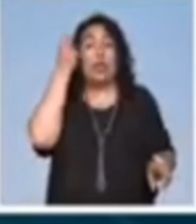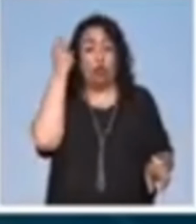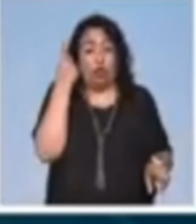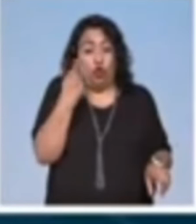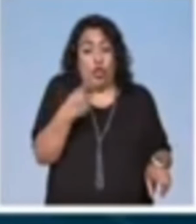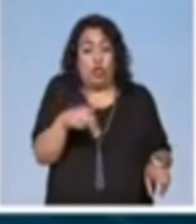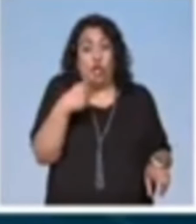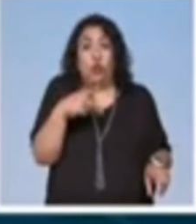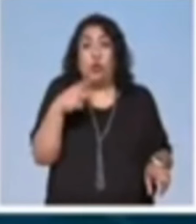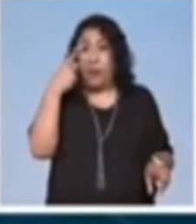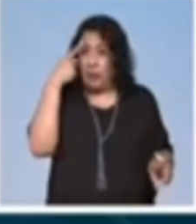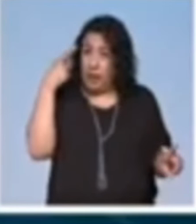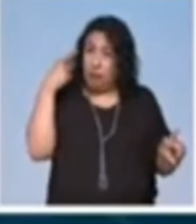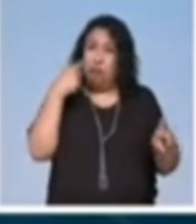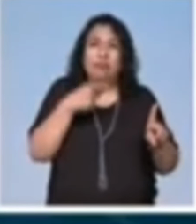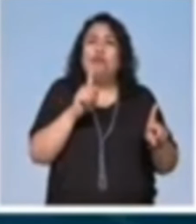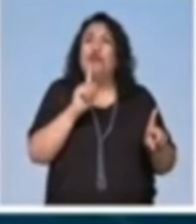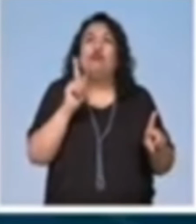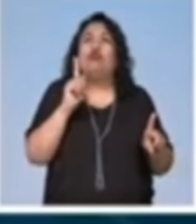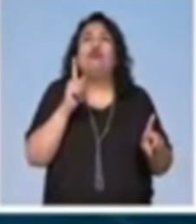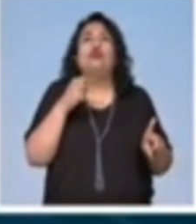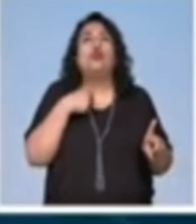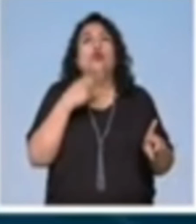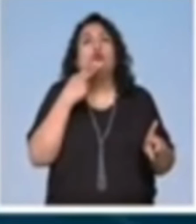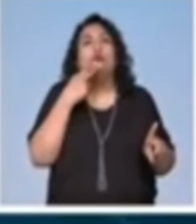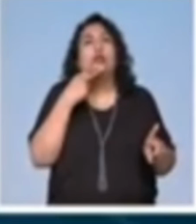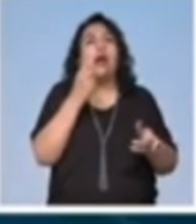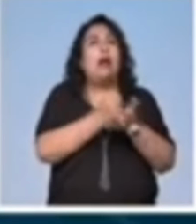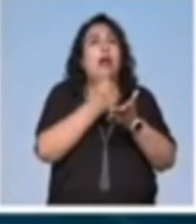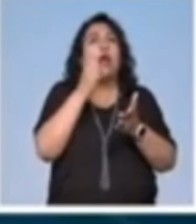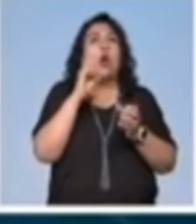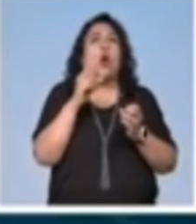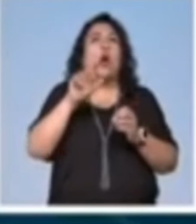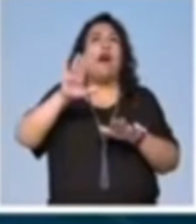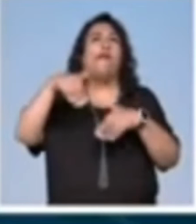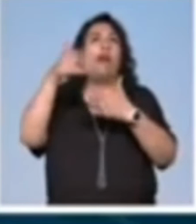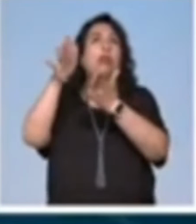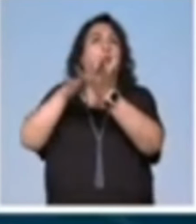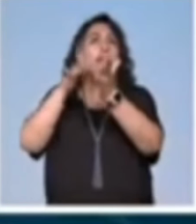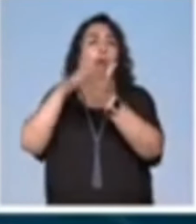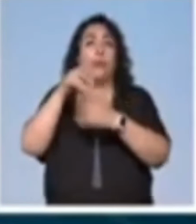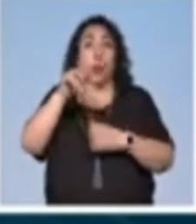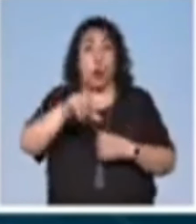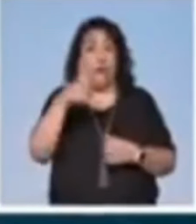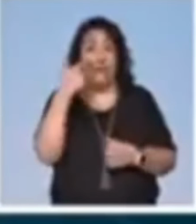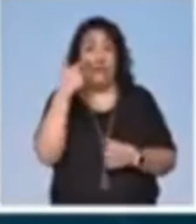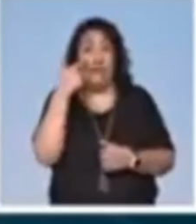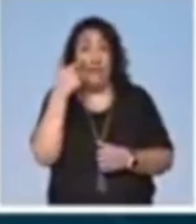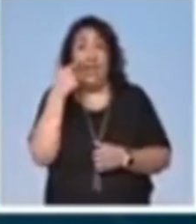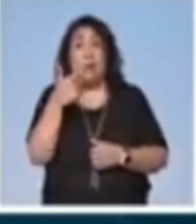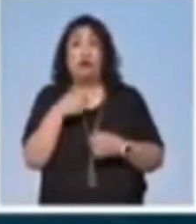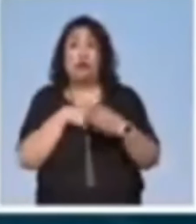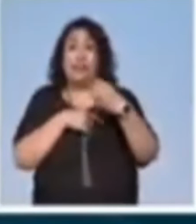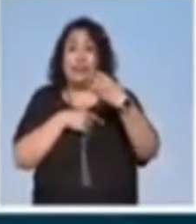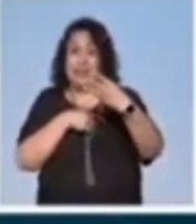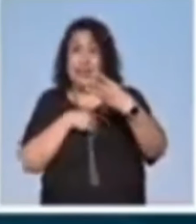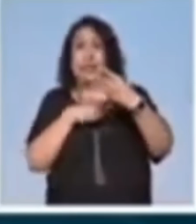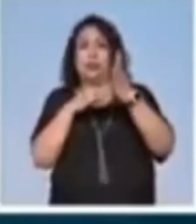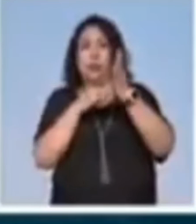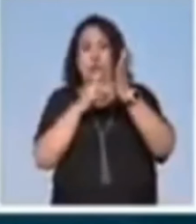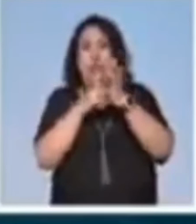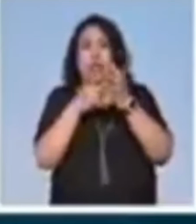propia, con la finalidad de no ser consumidores de patentes o sistemas extranjeros. Hoy por hoy vemos al menos tres grandes modelos